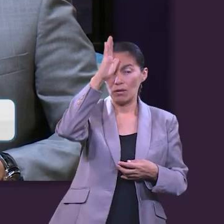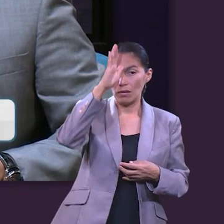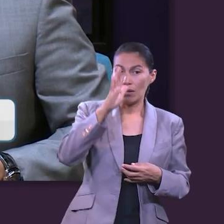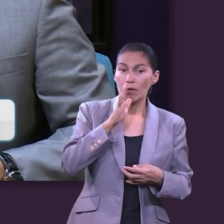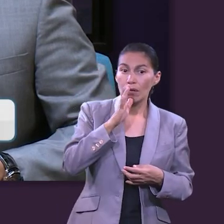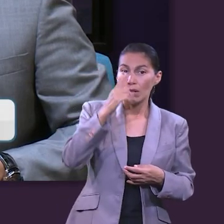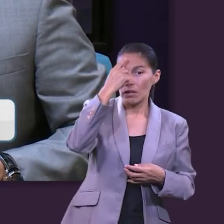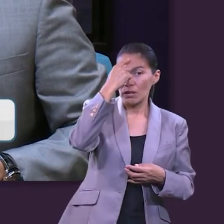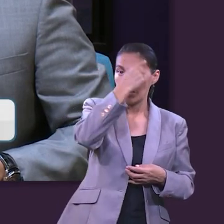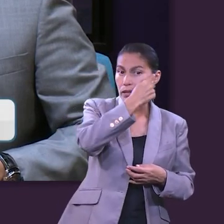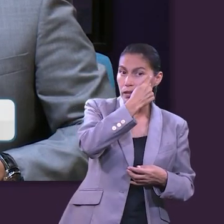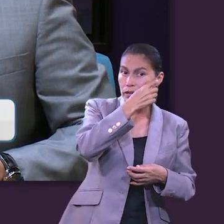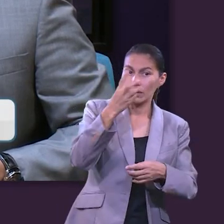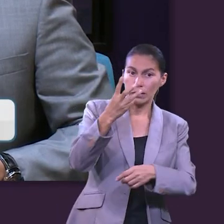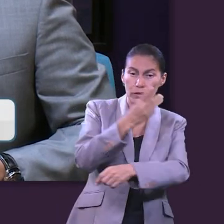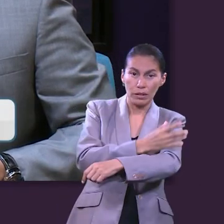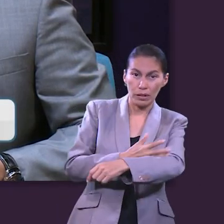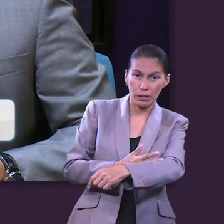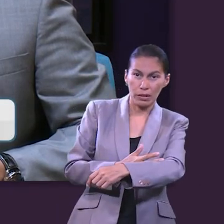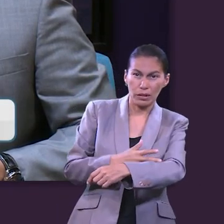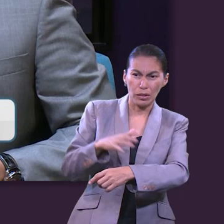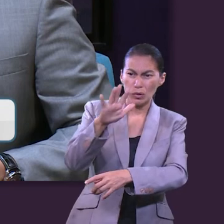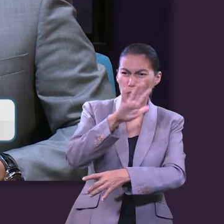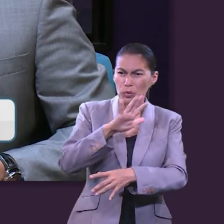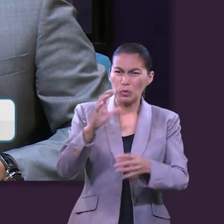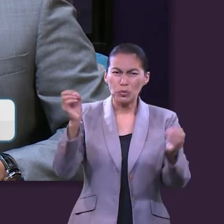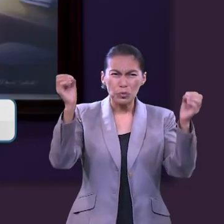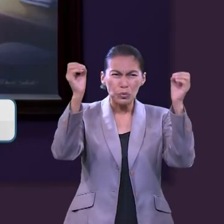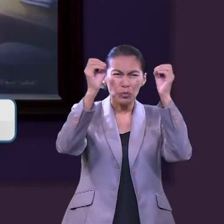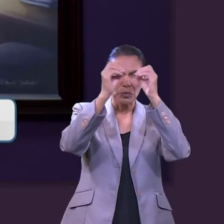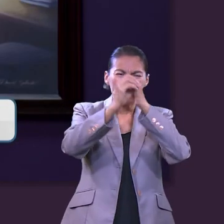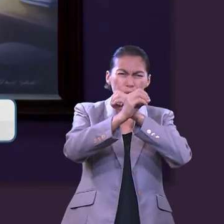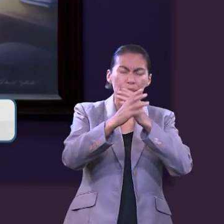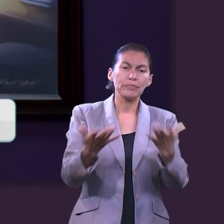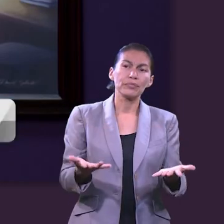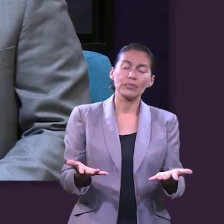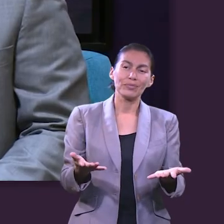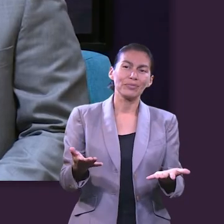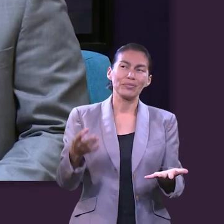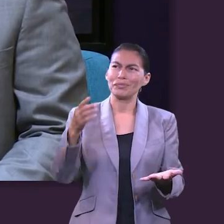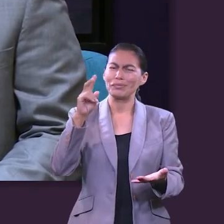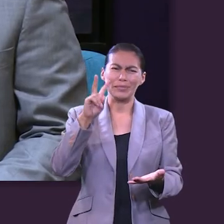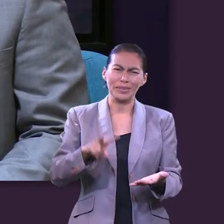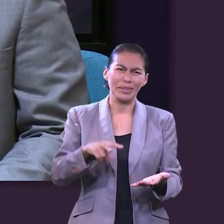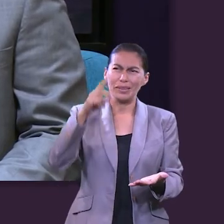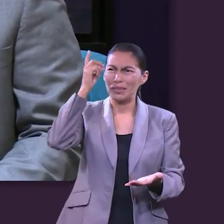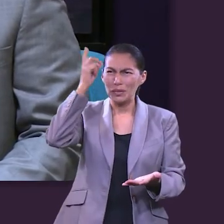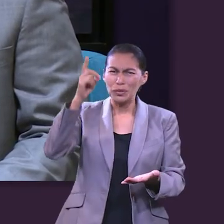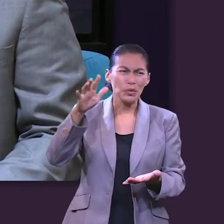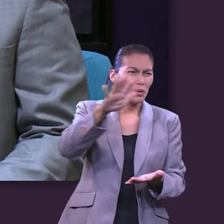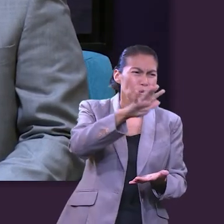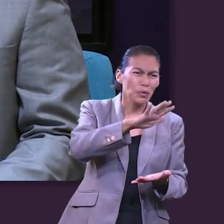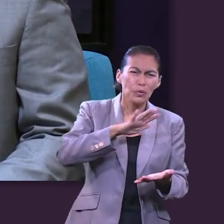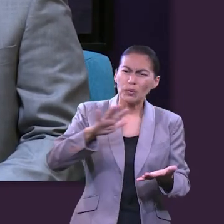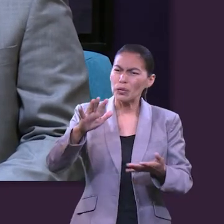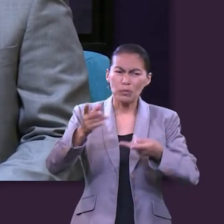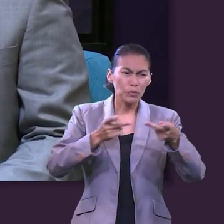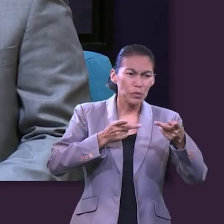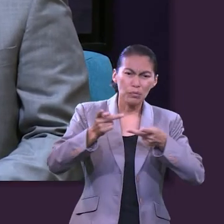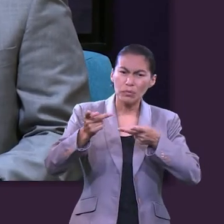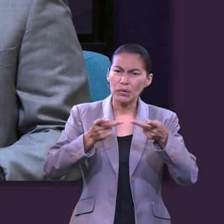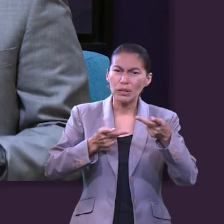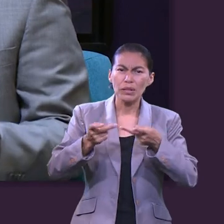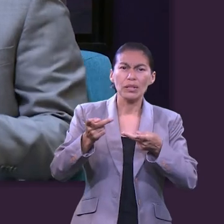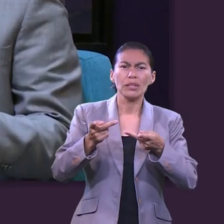sobre toda la tierra hasta la hora novena. Pues realmente Dios estaba haciendo,